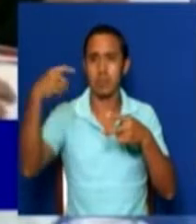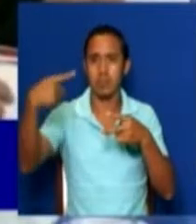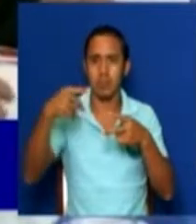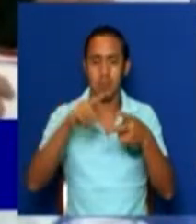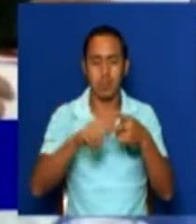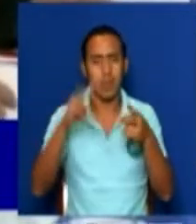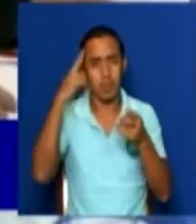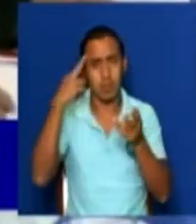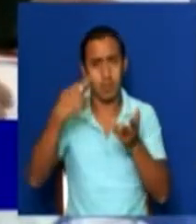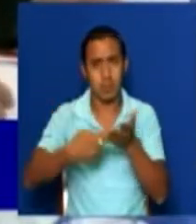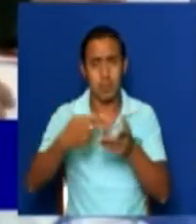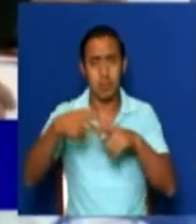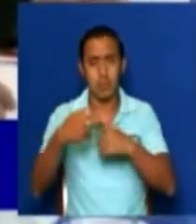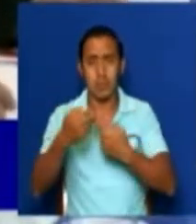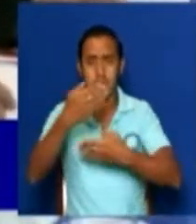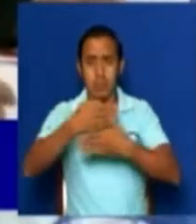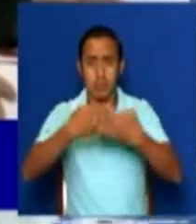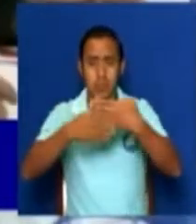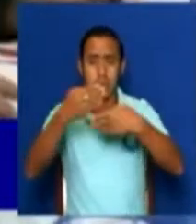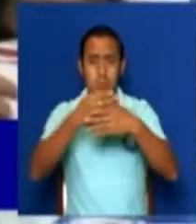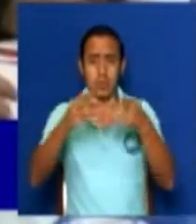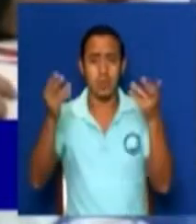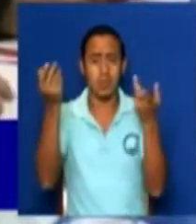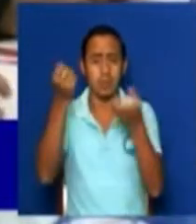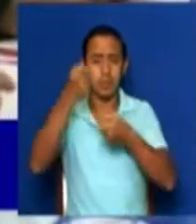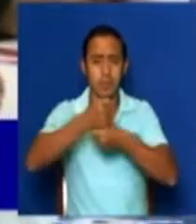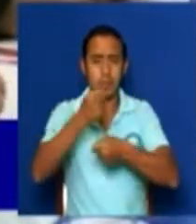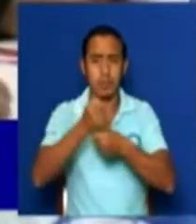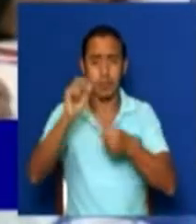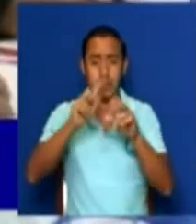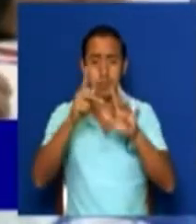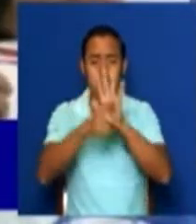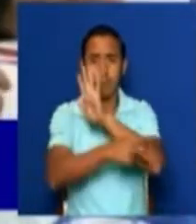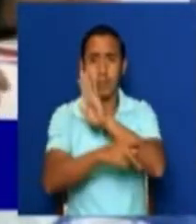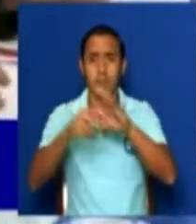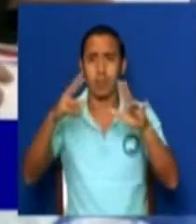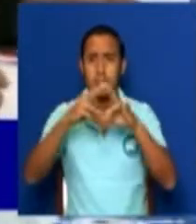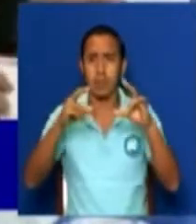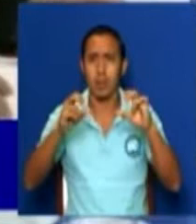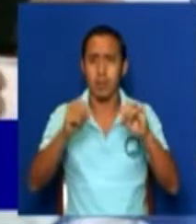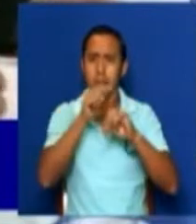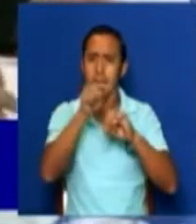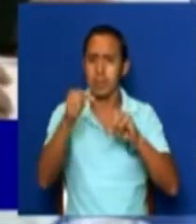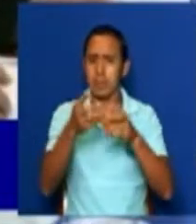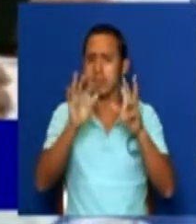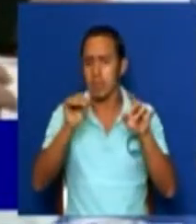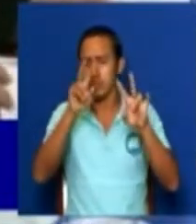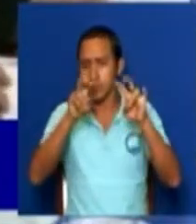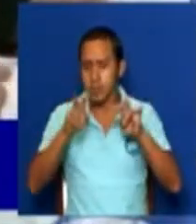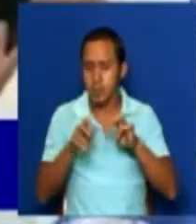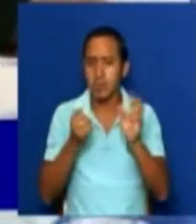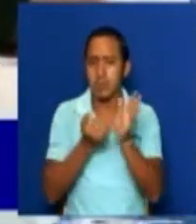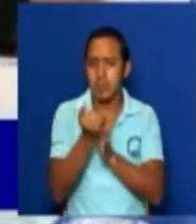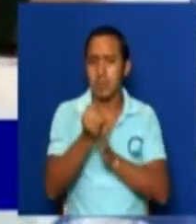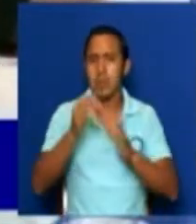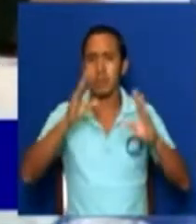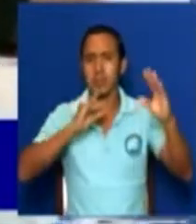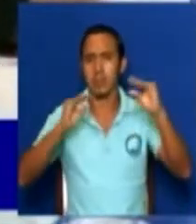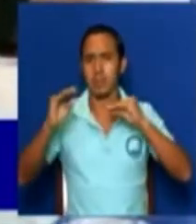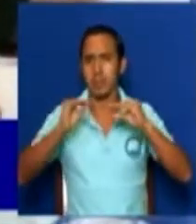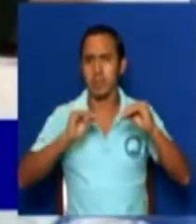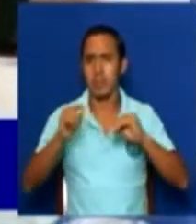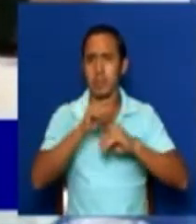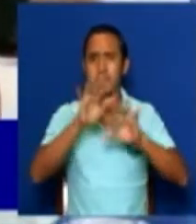nuestra nación en base al diálogo y la concertación. Hemos estado haciendo un análisis jurídico a nivel